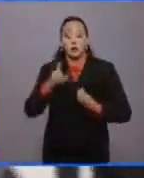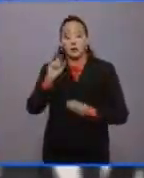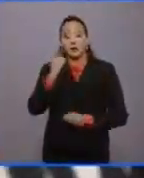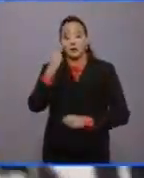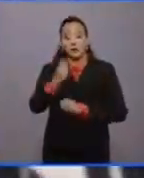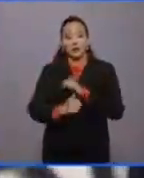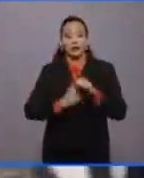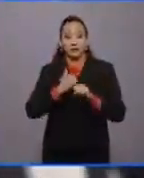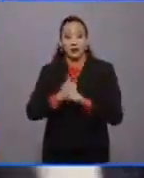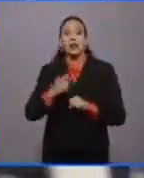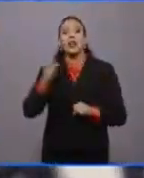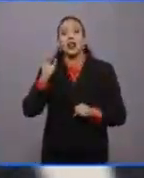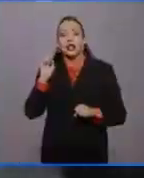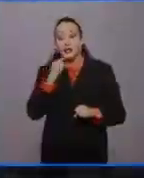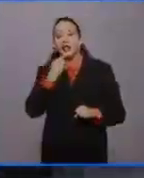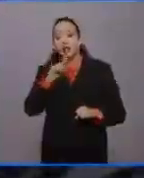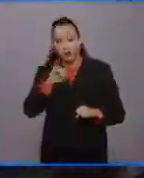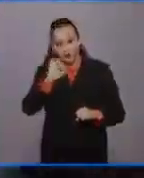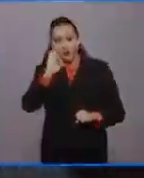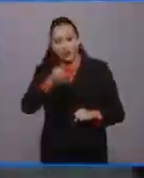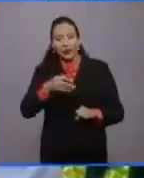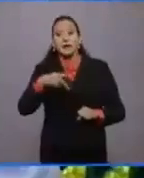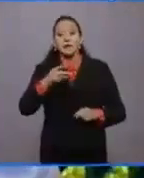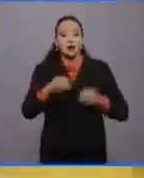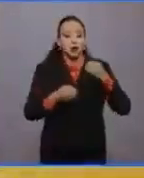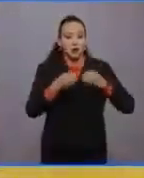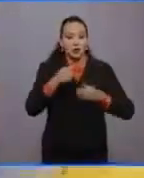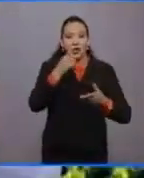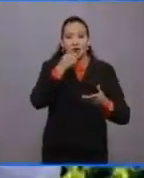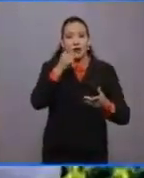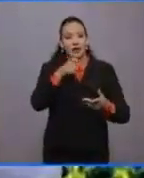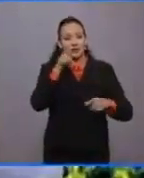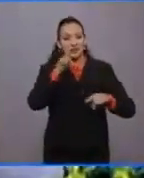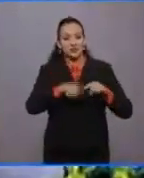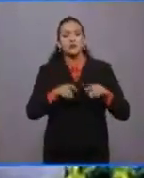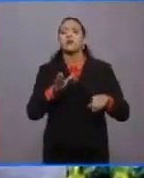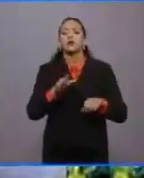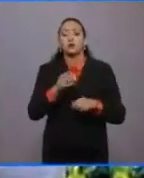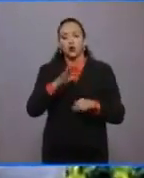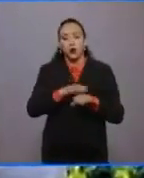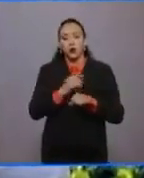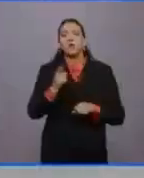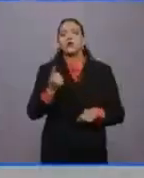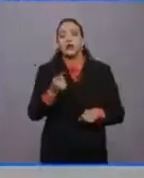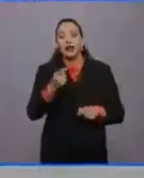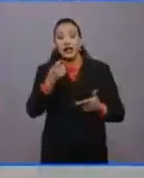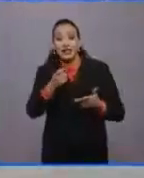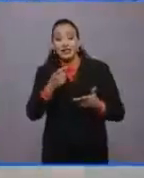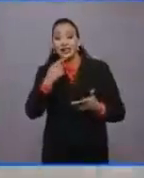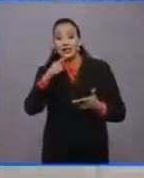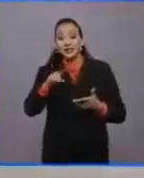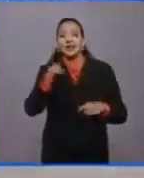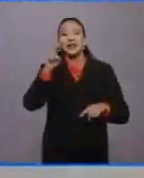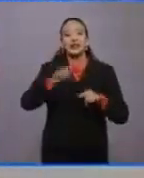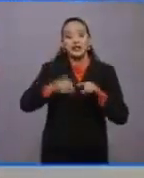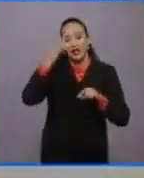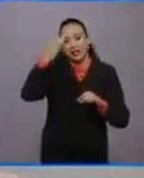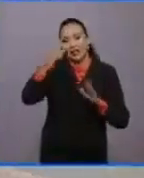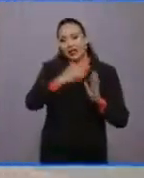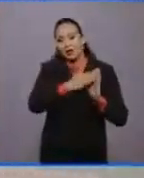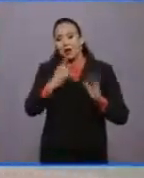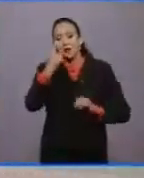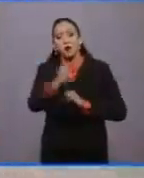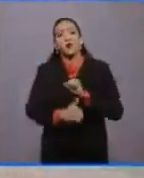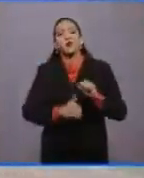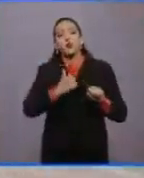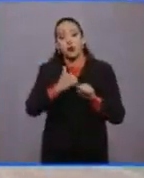La demanda fue admitida, pero el Tribunal de Apelación revocó la admisión, pues la demanda se presentó después del plazo de un año